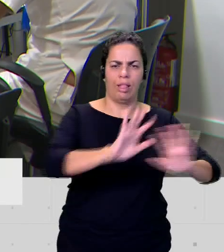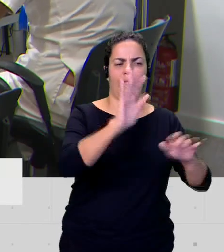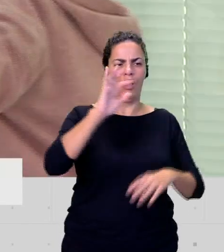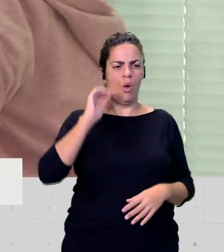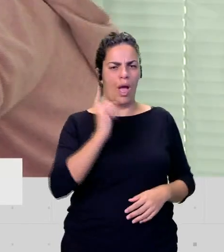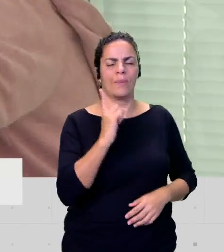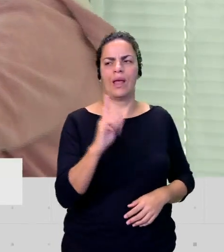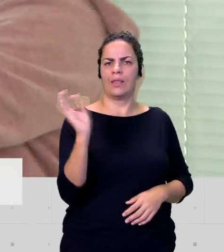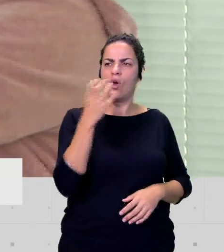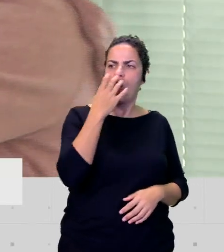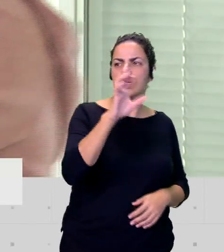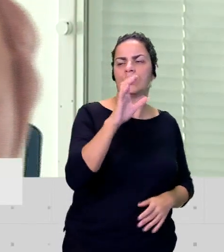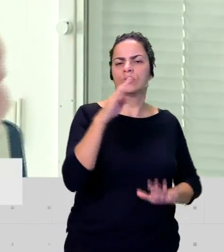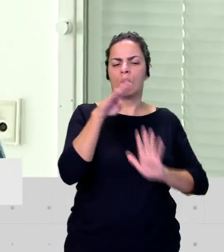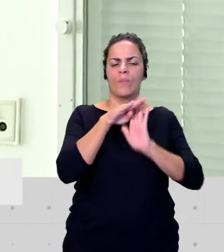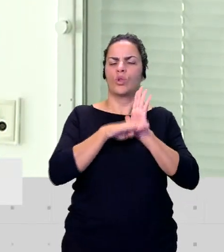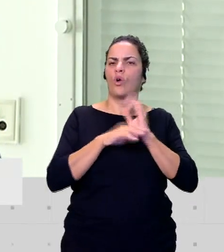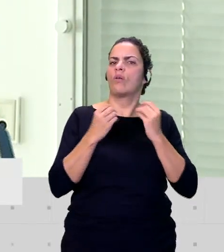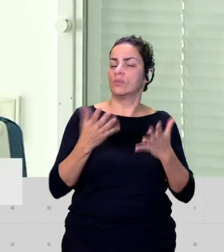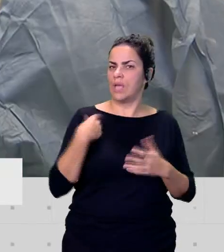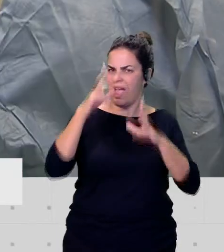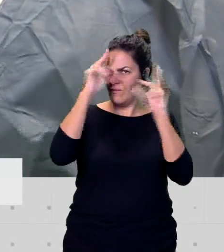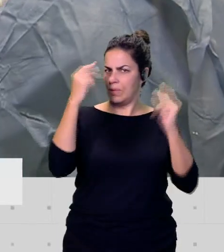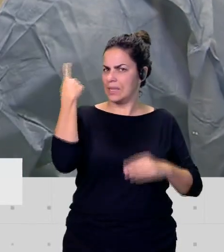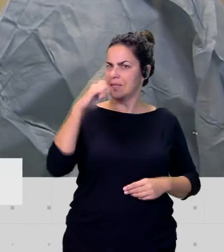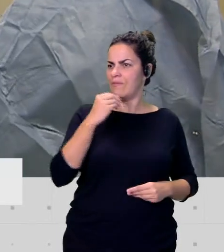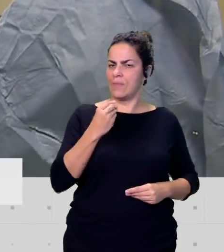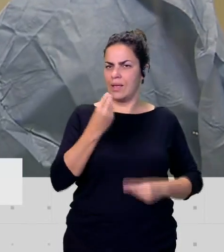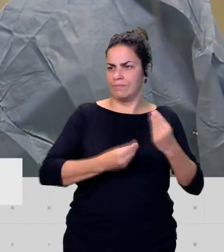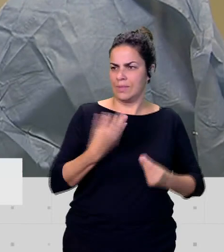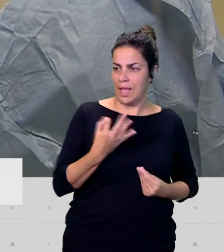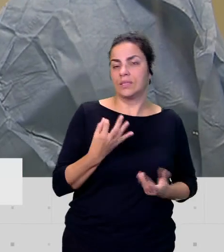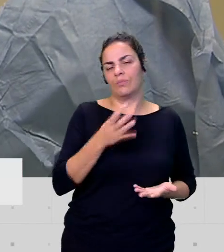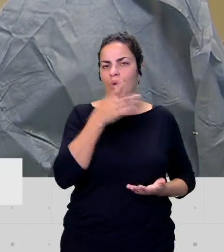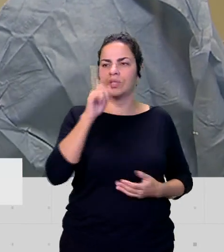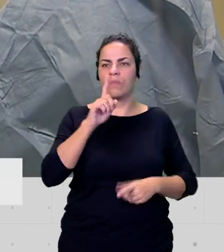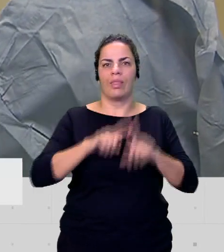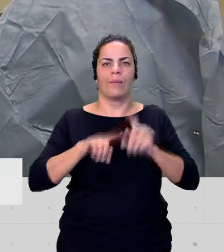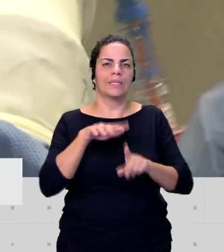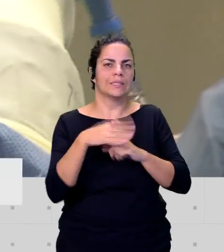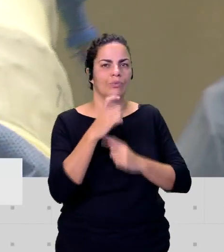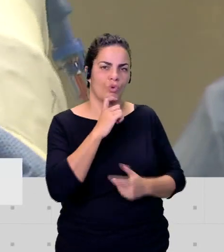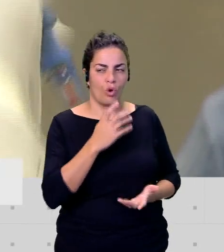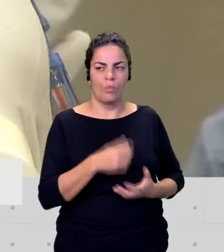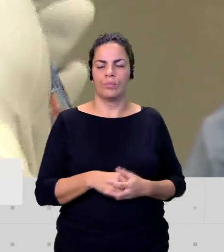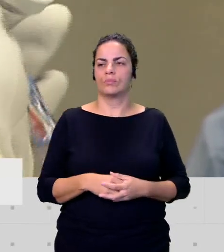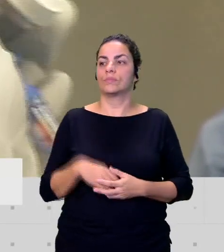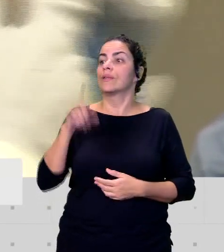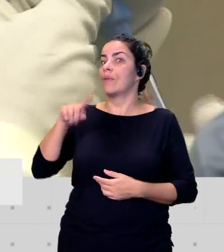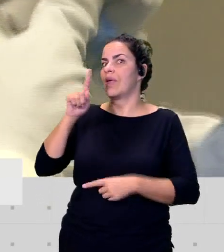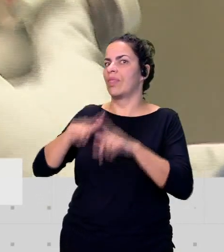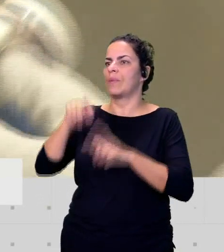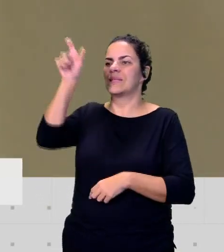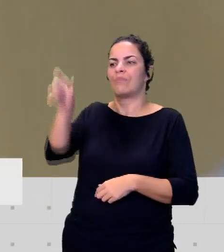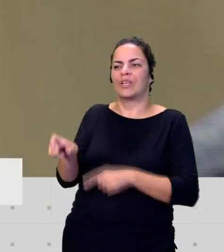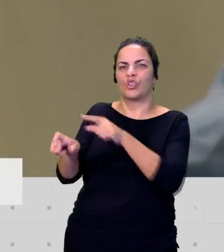es el protocolo? ¿Están bien formadas las enfermeras para saber cómo actuar en esos casos? Porque dependerá también de la situación, ¿no? Hombre, y depende también de la persona